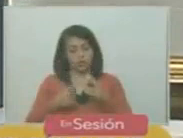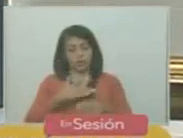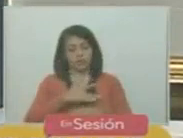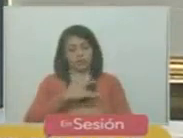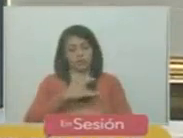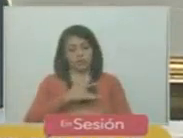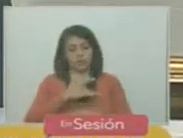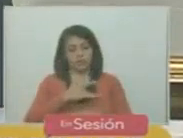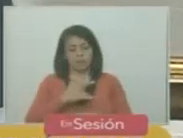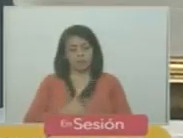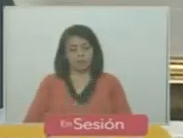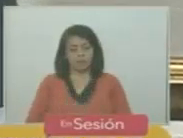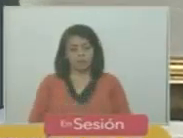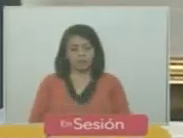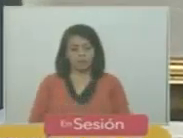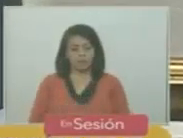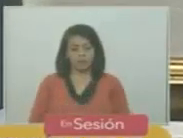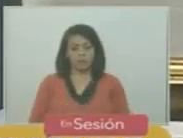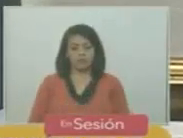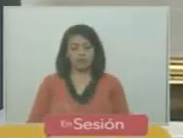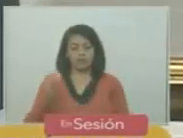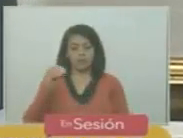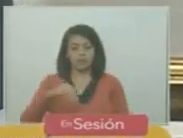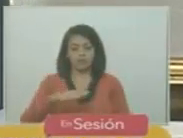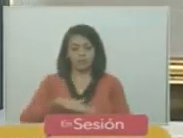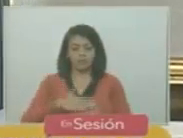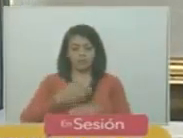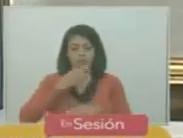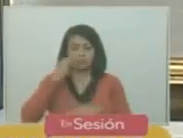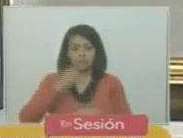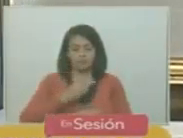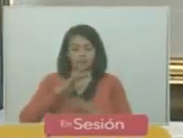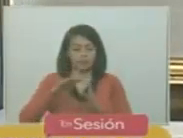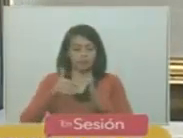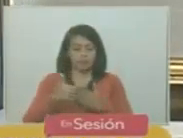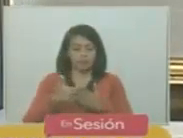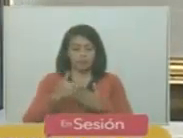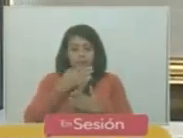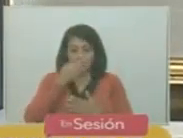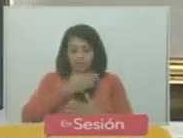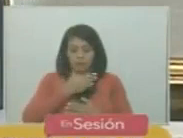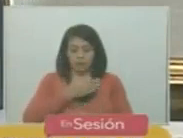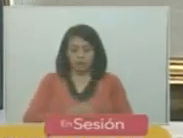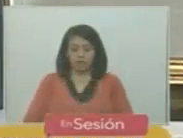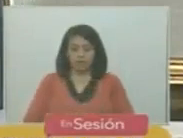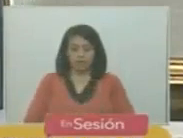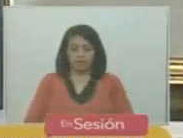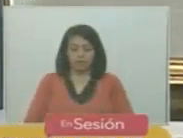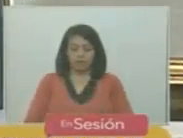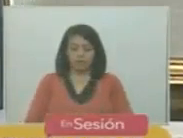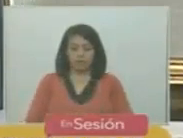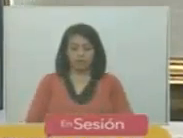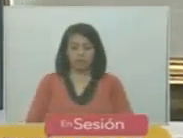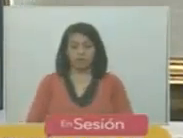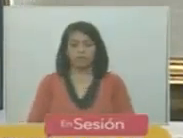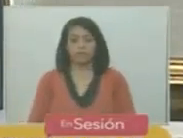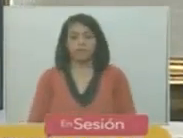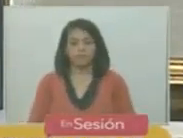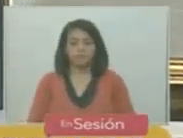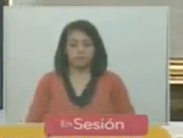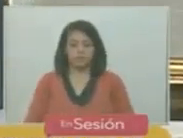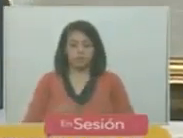nostalgias y sobre todo se ratifican tantas certezas. Yo quisiera